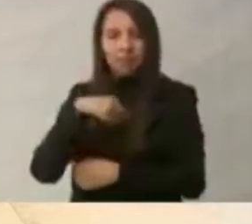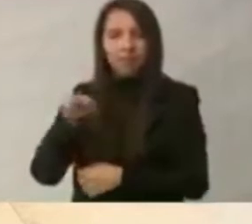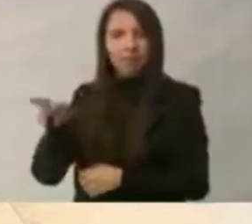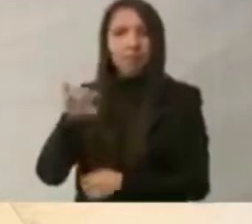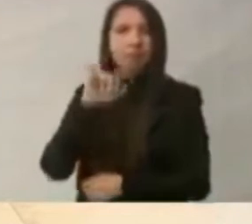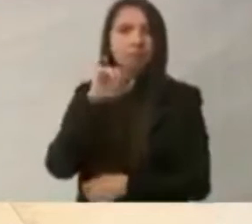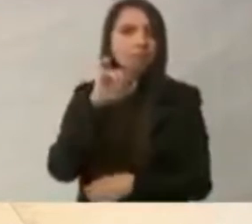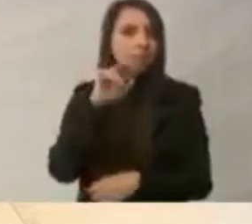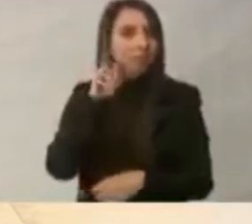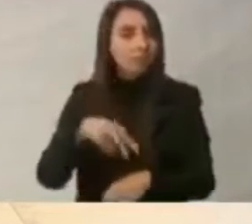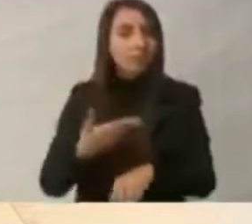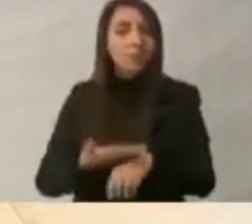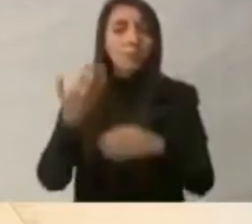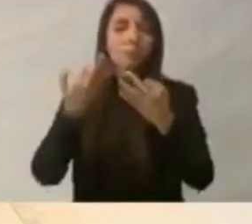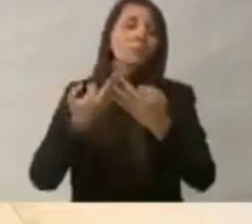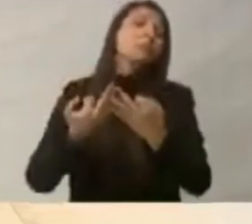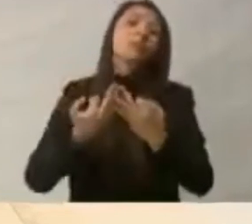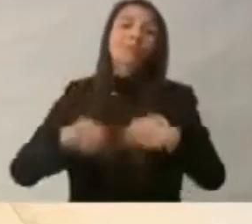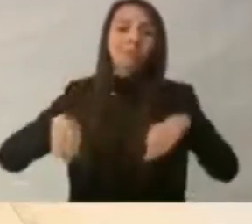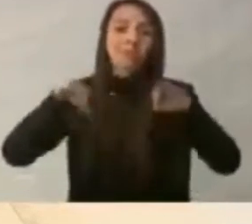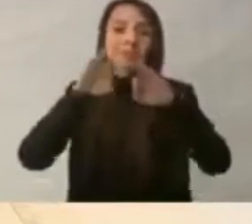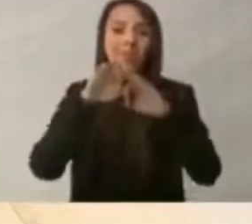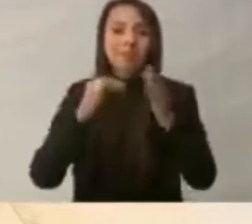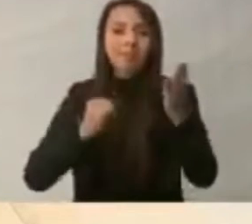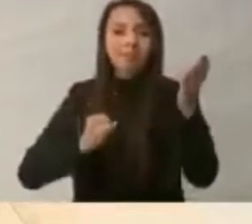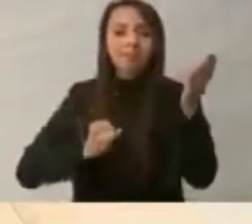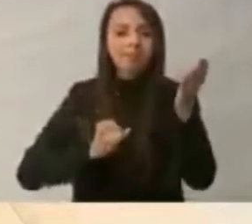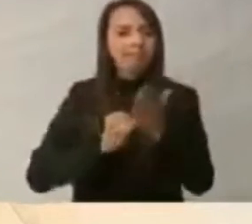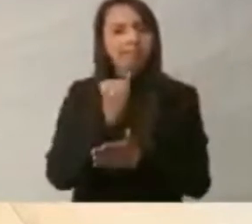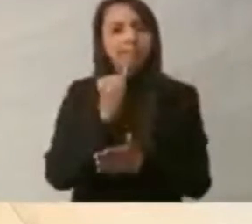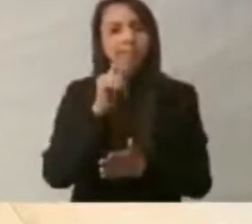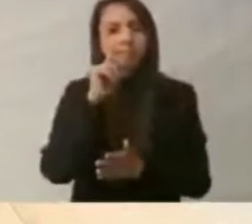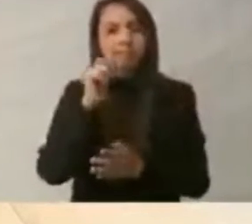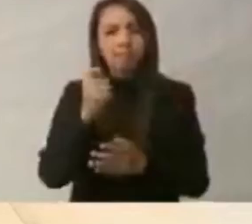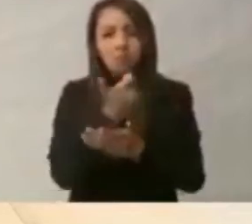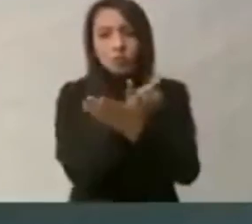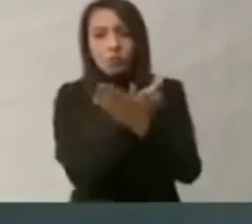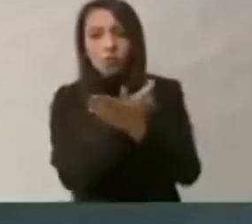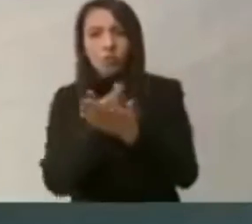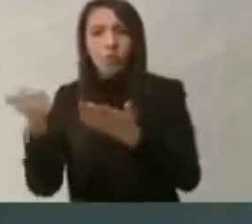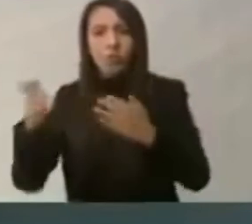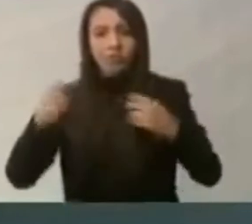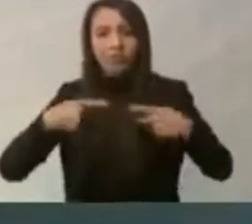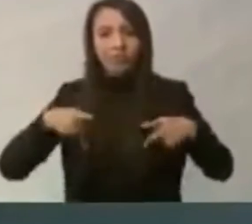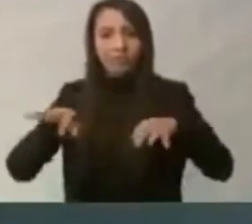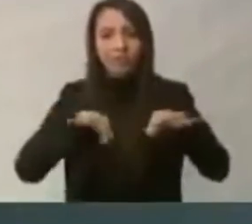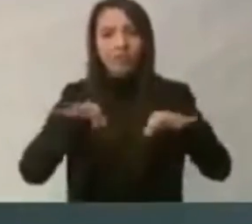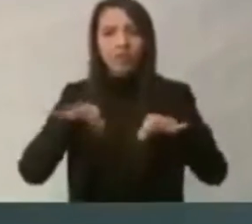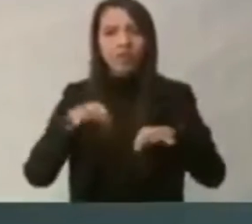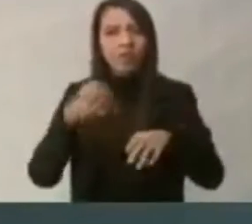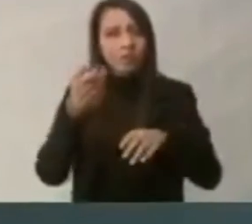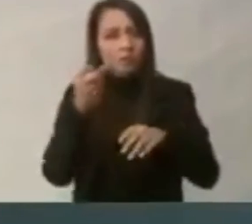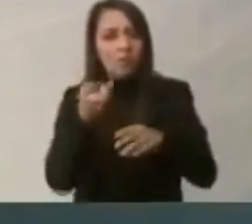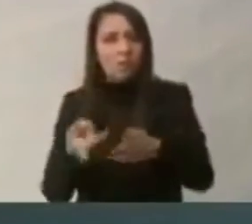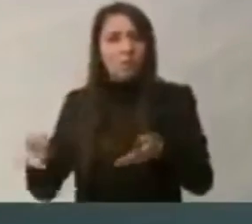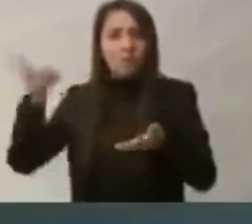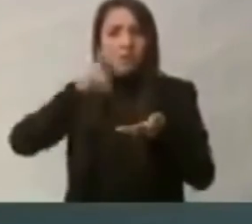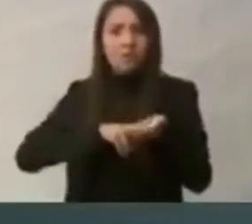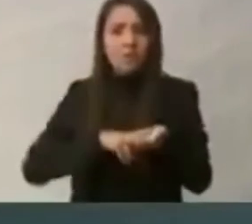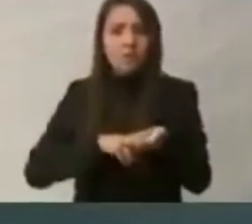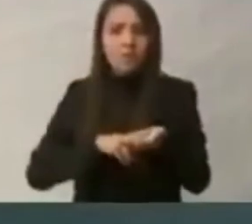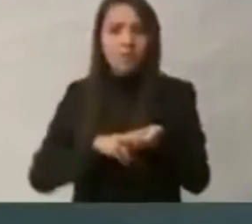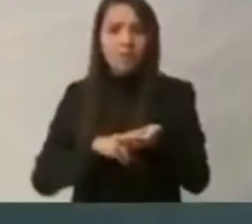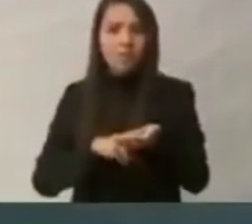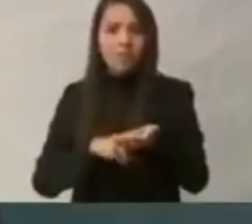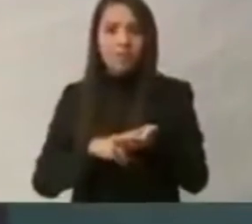tomó la decisión al mismo tiempo de aumentar al doble el salario mínimo. Porque sí